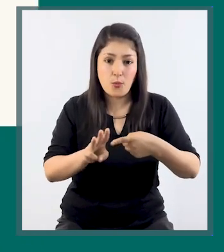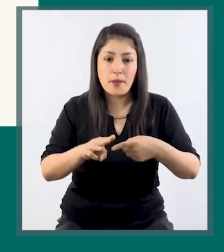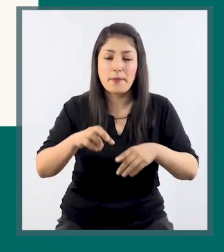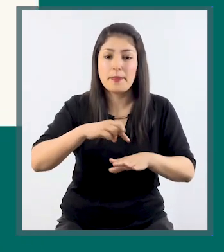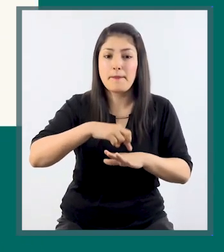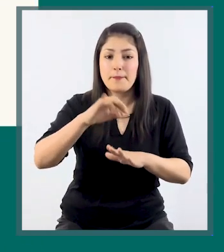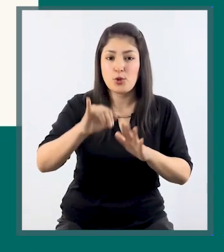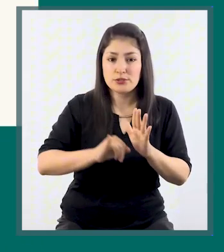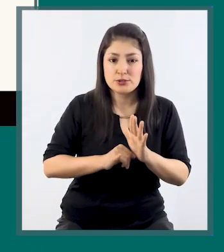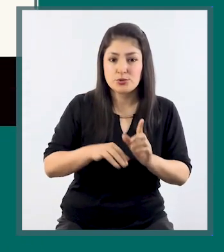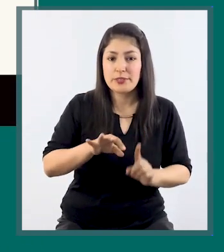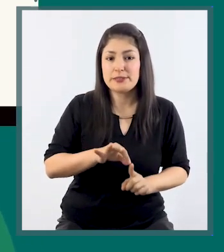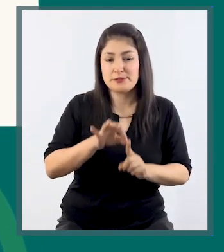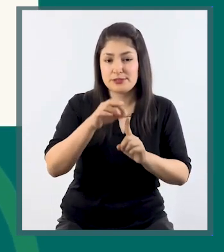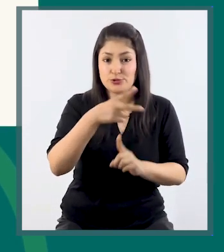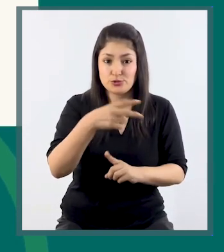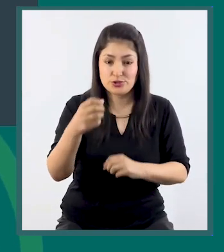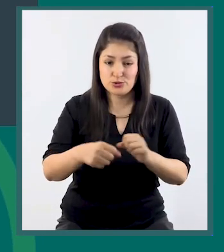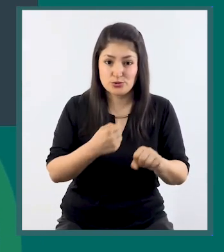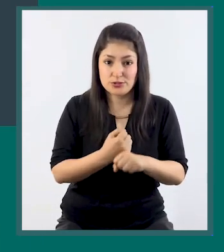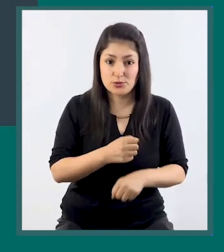del Proyecto Especial Bicentenario,